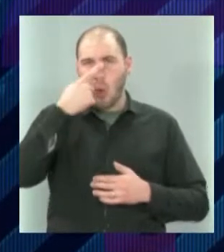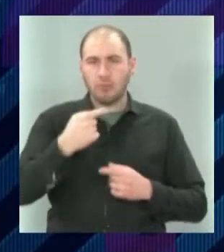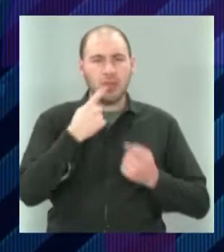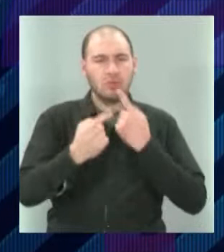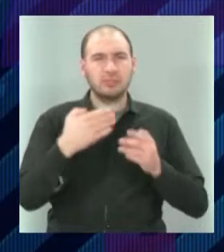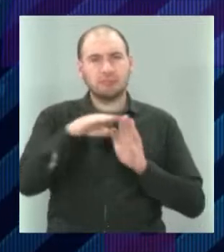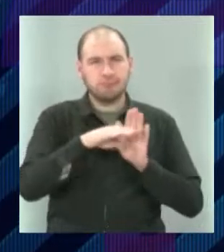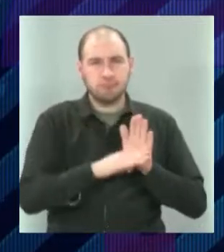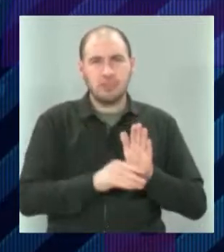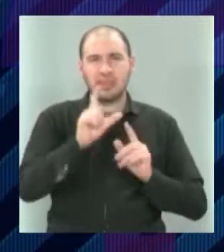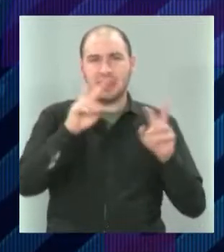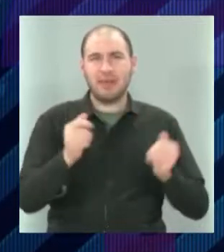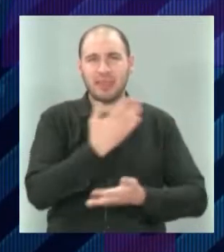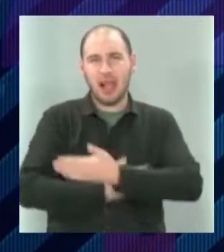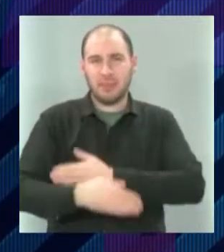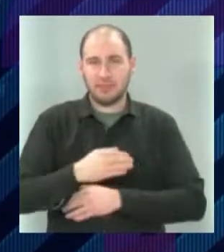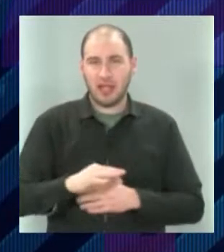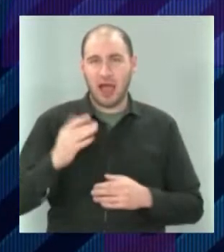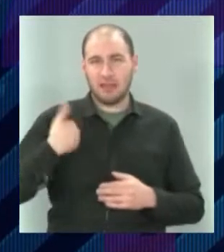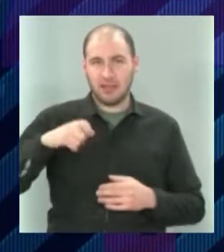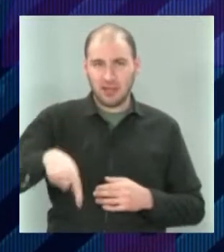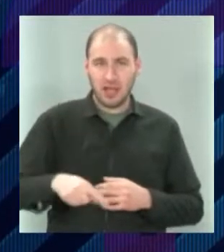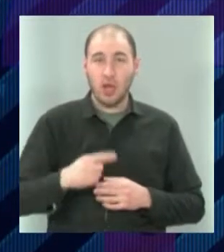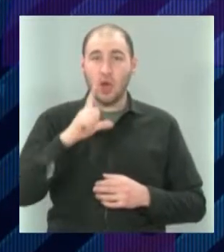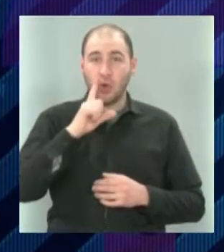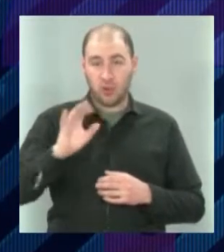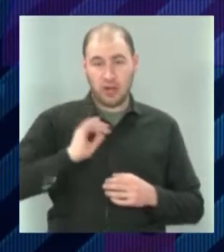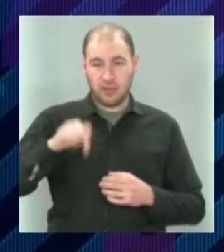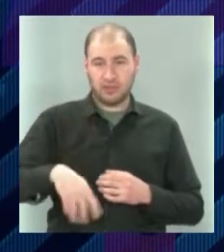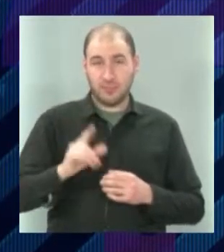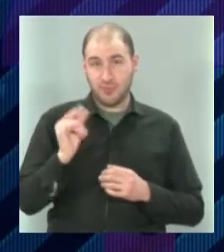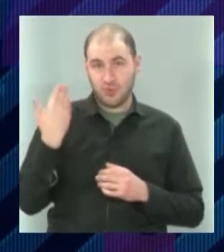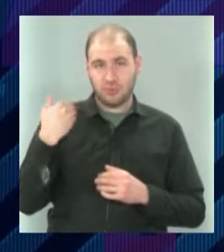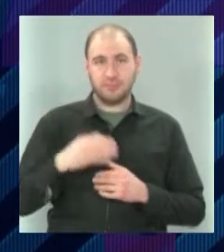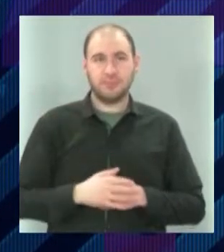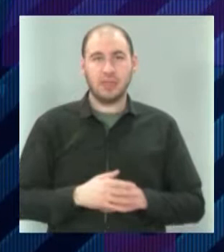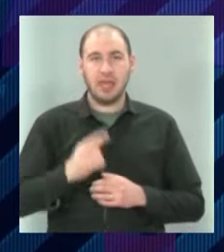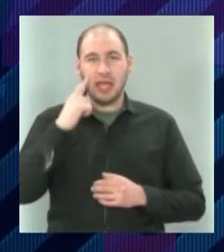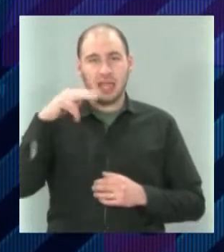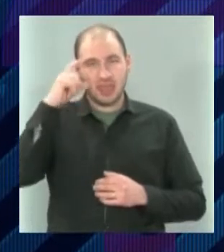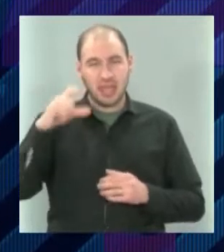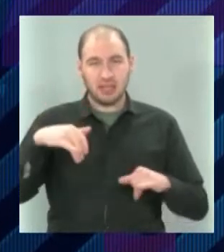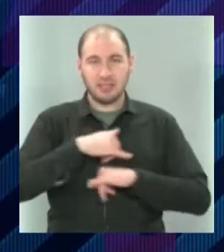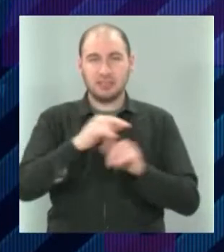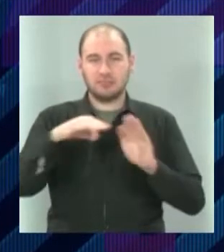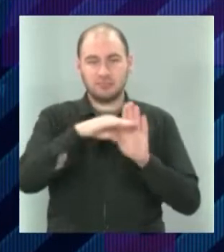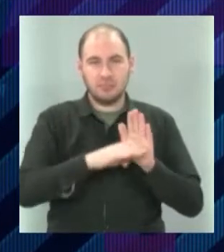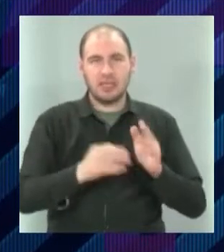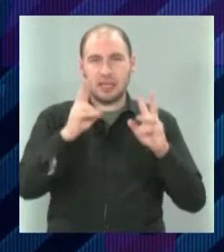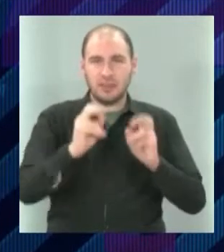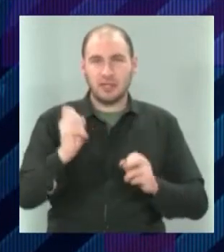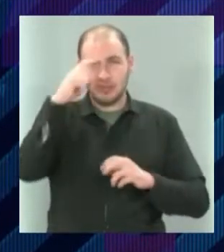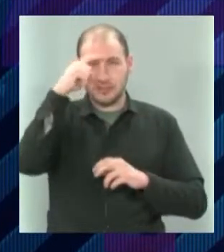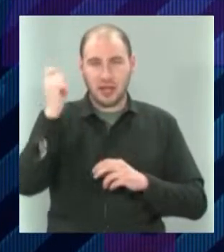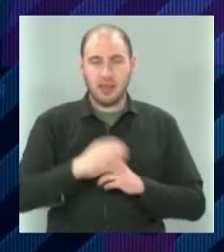encuesta específica sobre discapacidad en nuestro país. En julio de este año, hace muy poquito, el INDEC publicó los resultados de un estudio